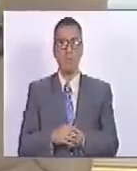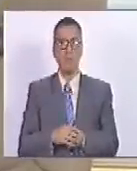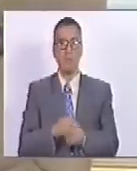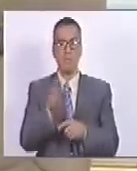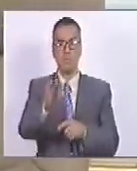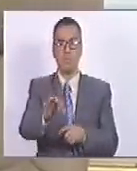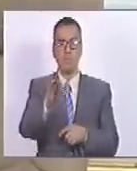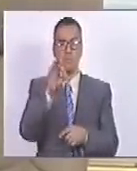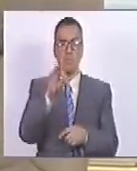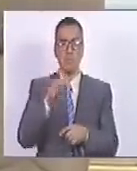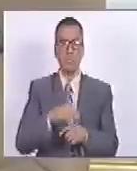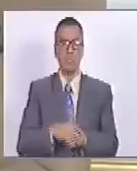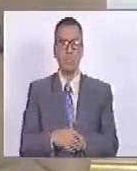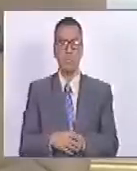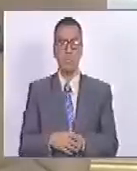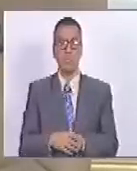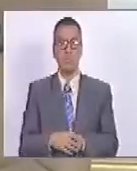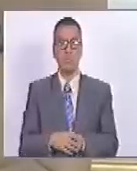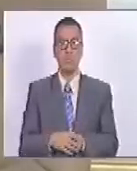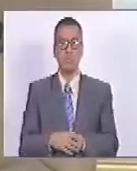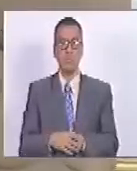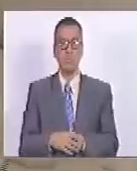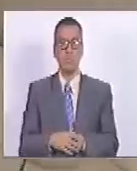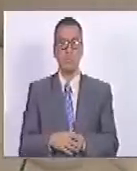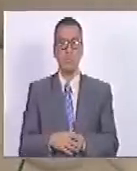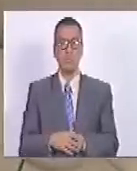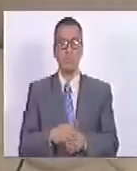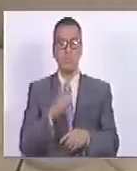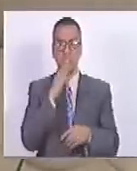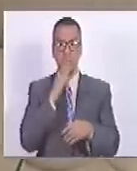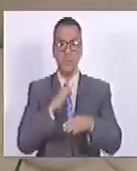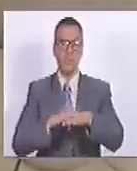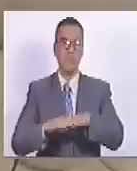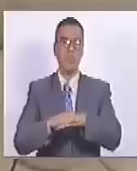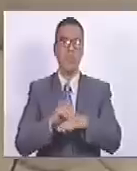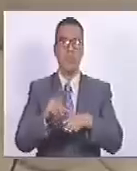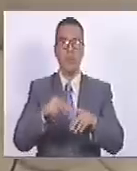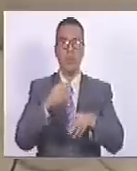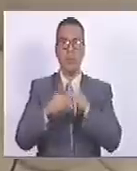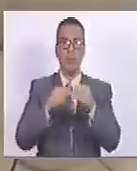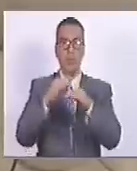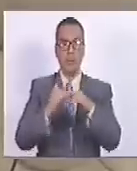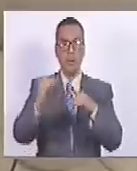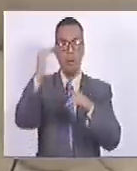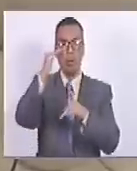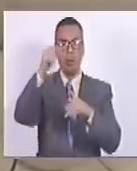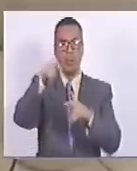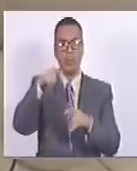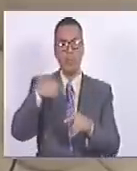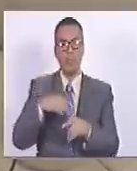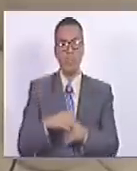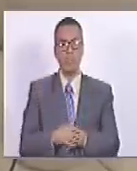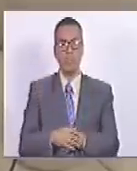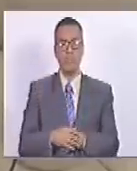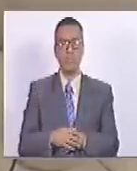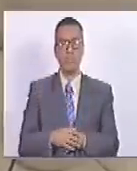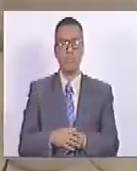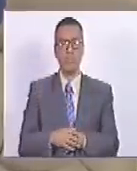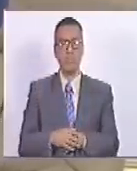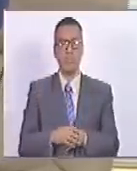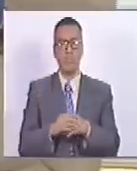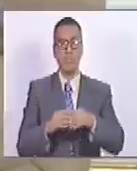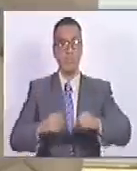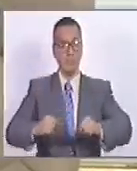erigirse en la nostalgia del imperio que fueron. Y resulta que la